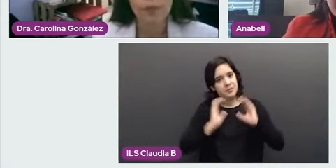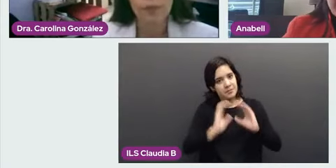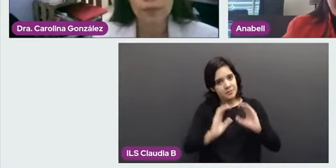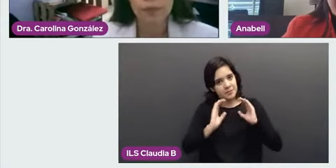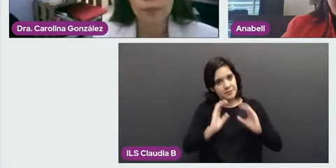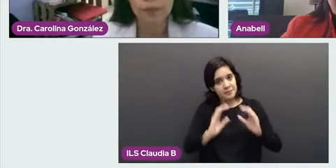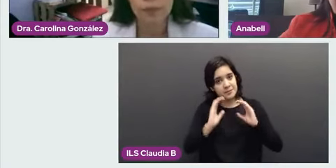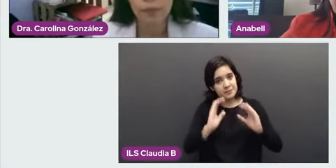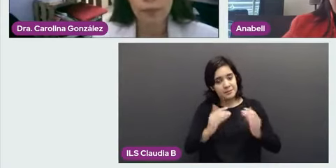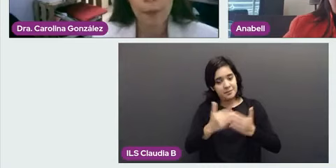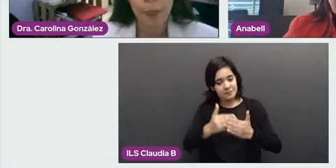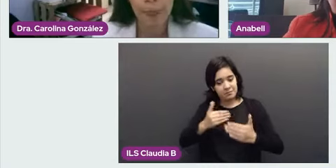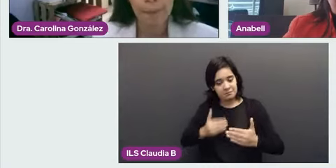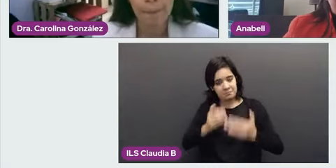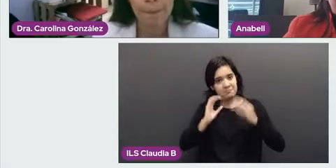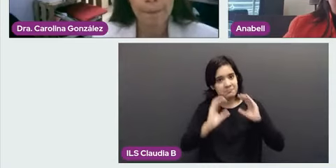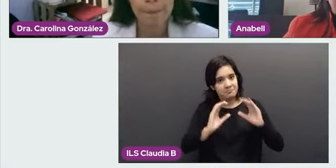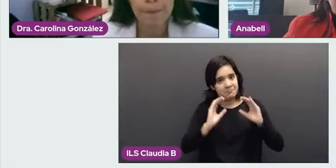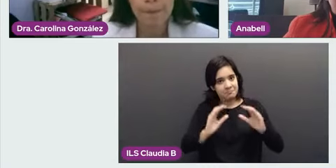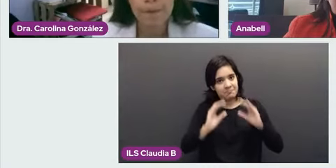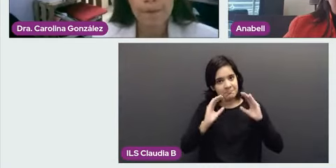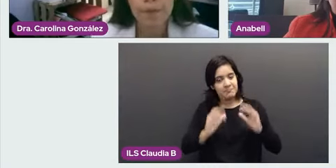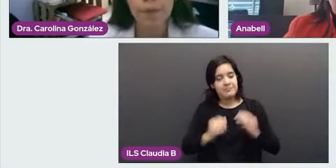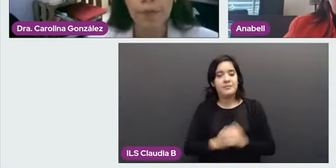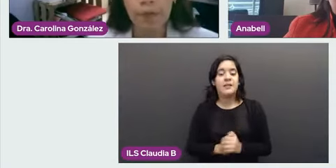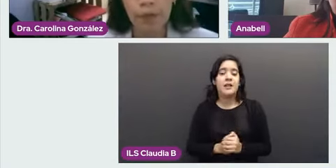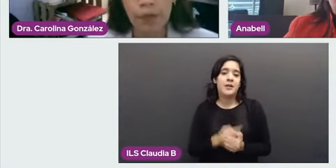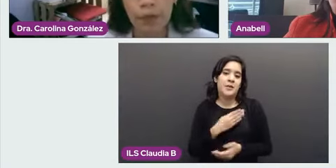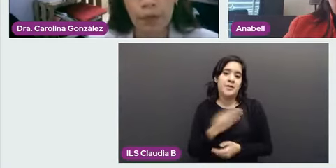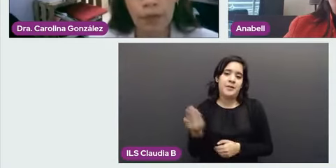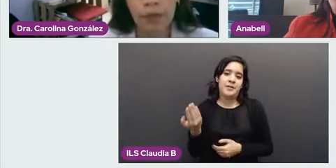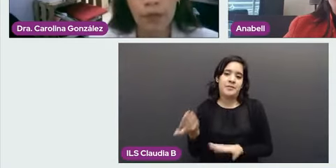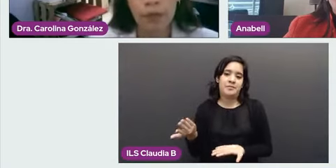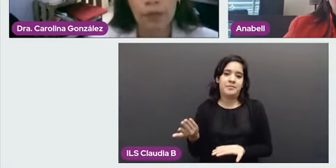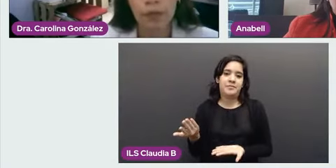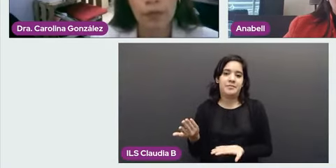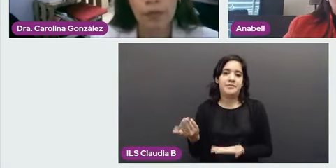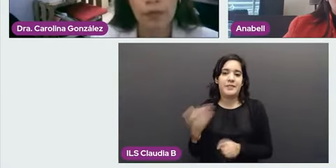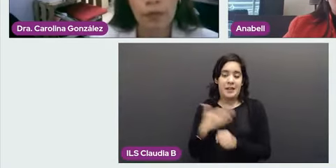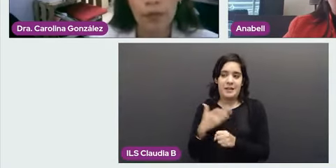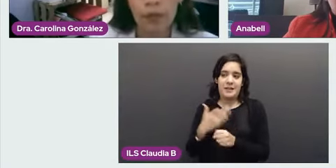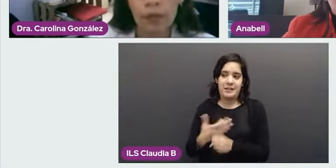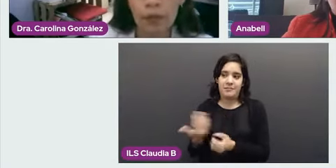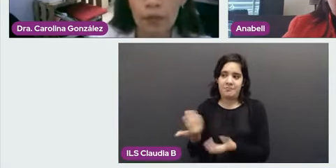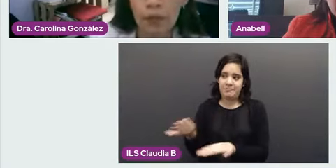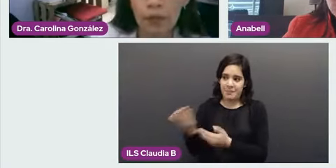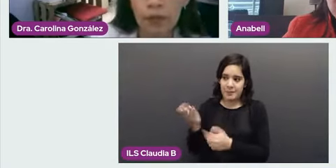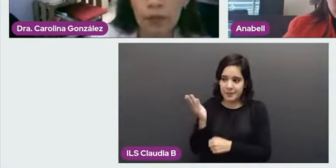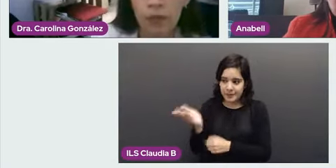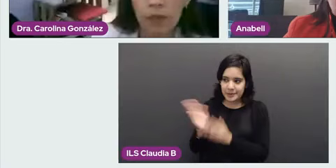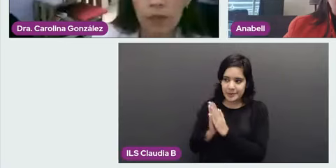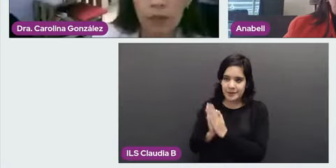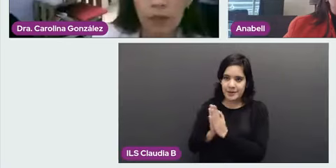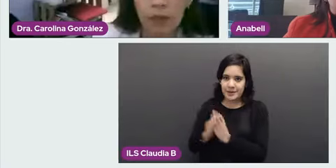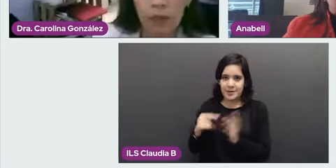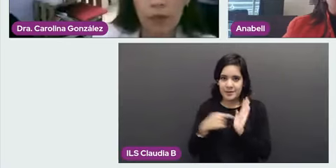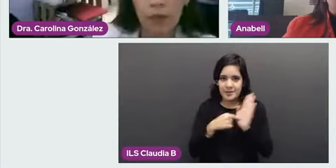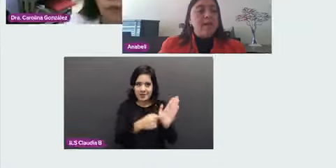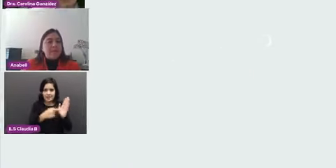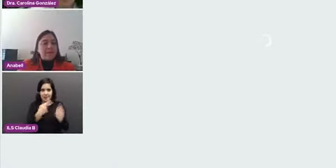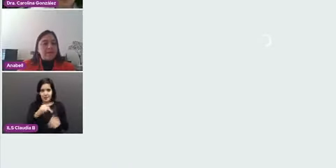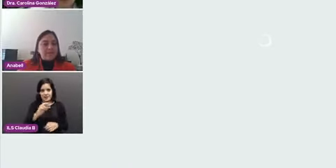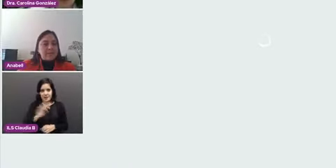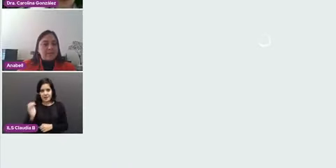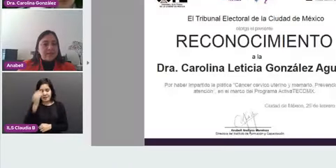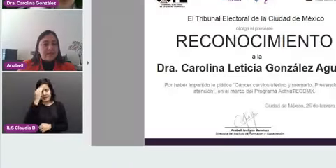apoyando para hacer la proyección de su reconocimiento. Y bueno, pues nuevamente a nombre